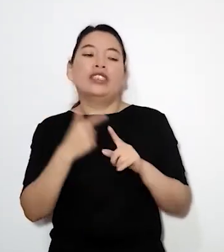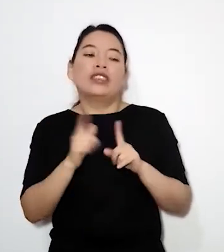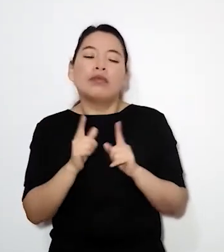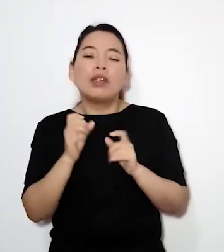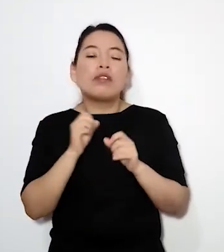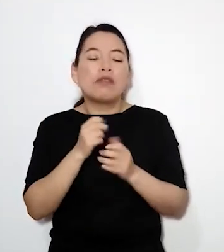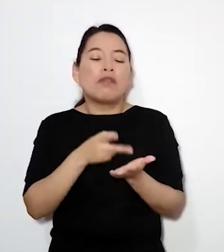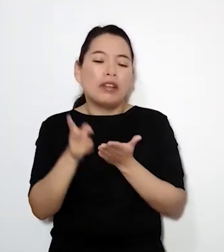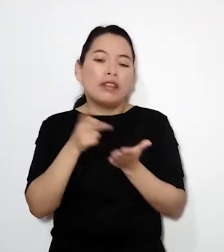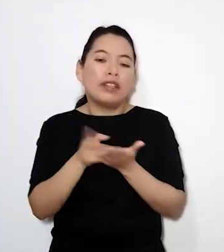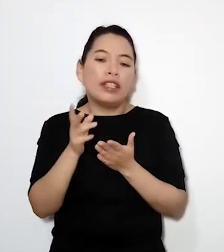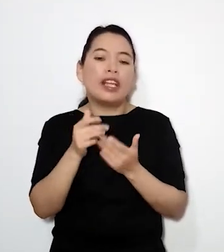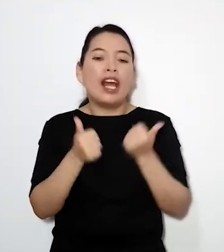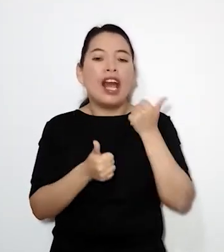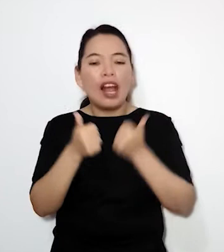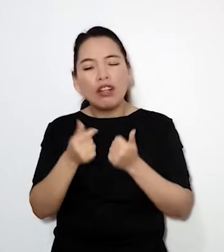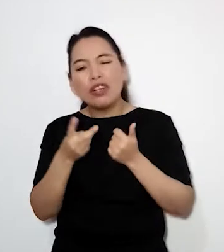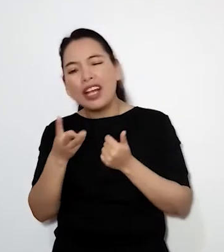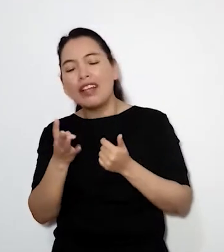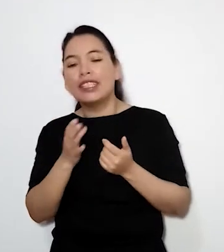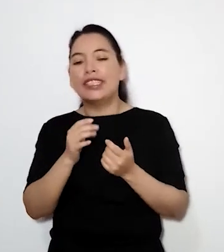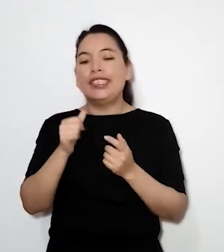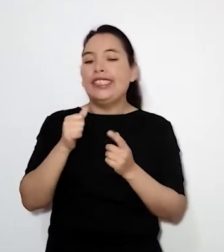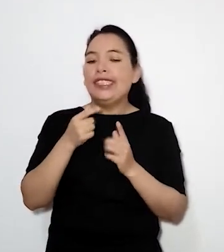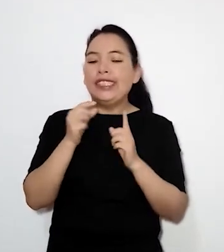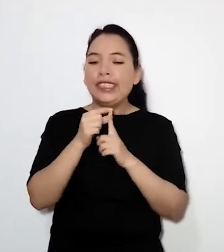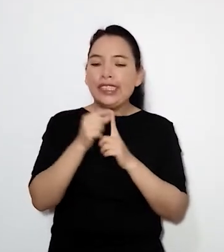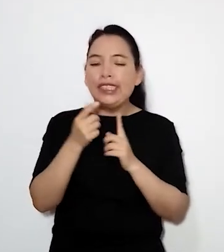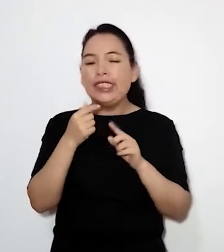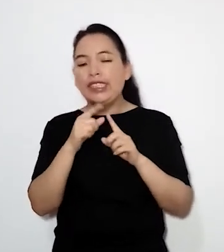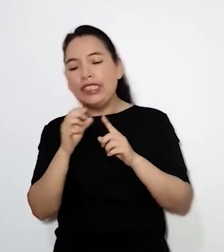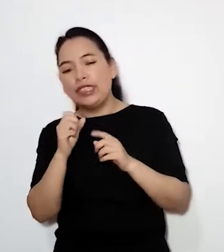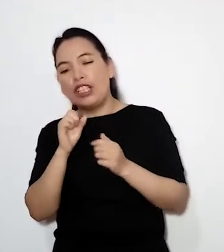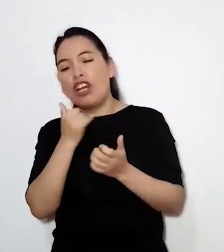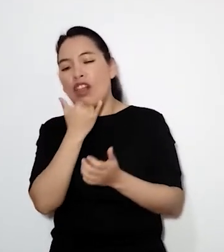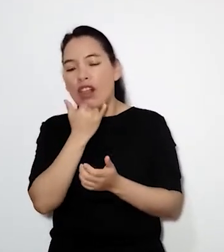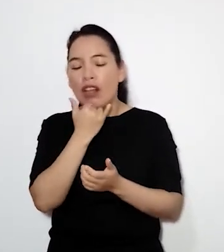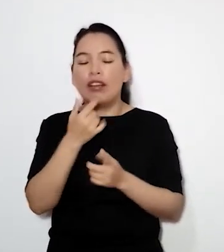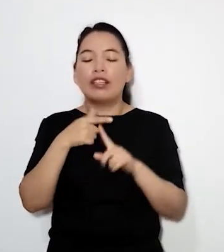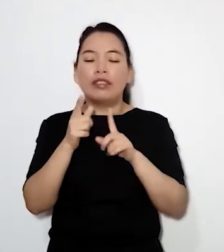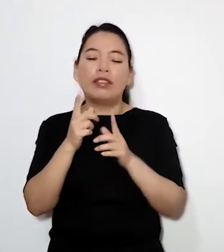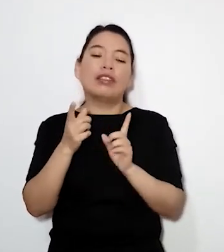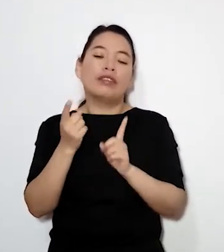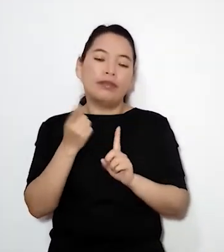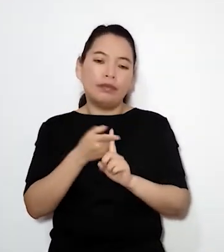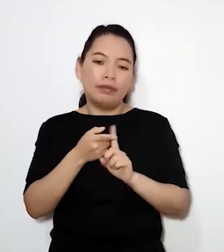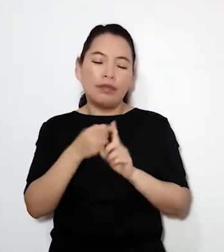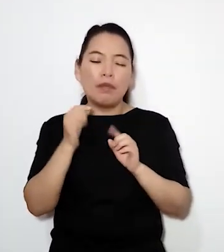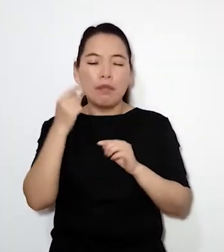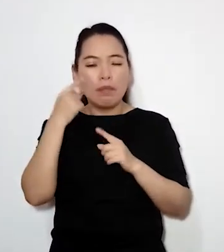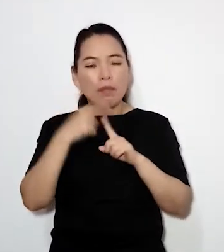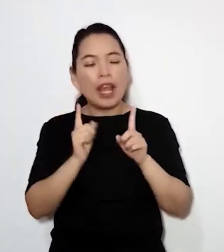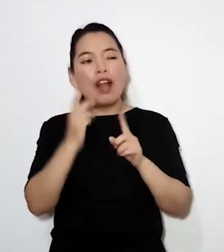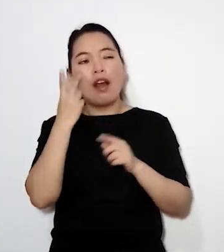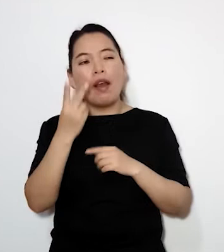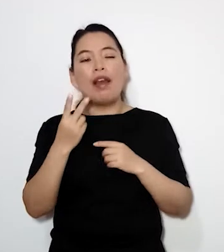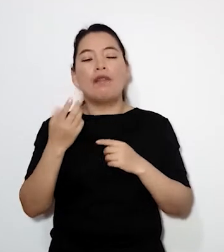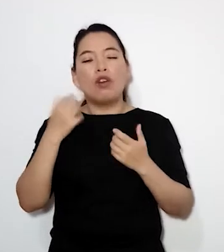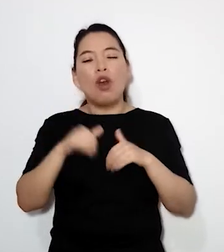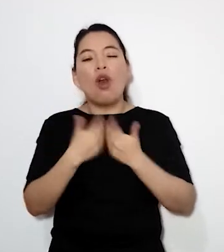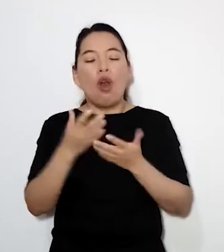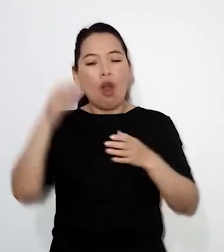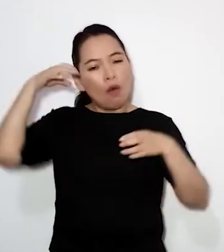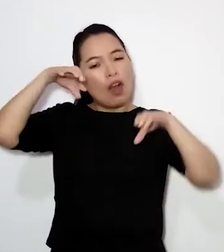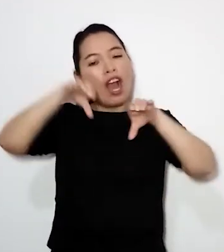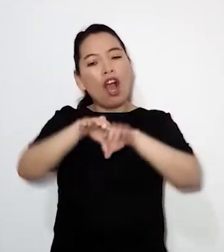pueden mejorar, pero destaco esto porque me parece que muestra un poco cómo la Convención sobre los Derechos de las Personas con Discapacidad marcó